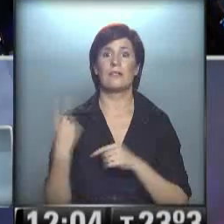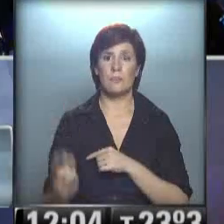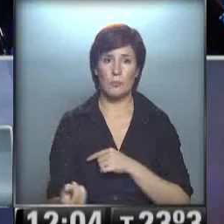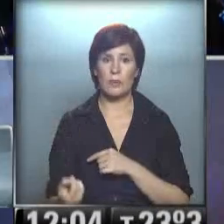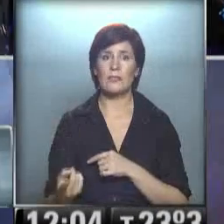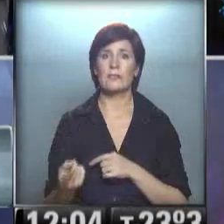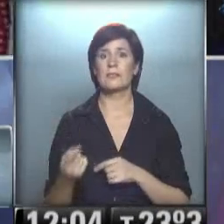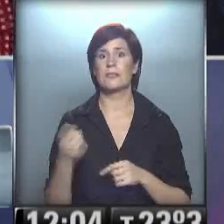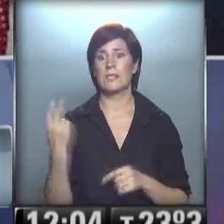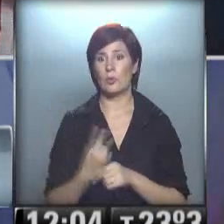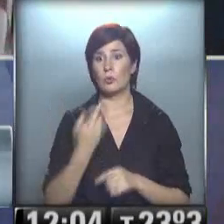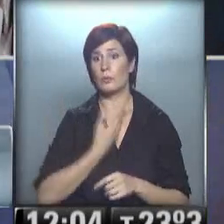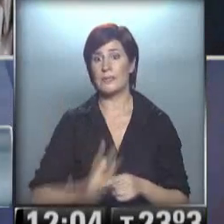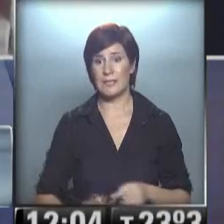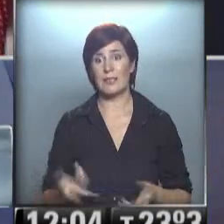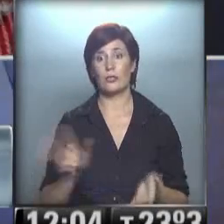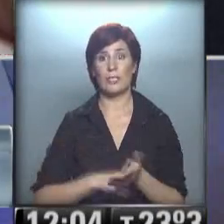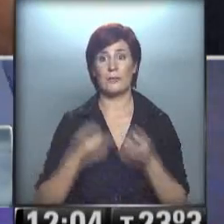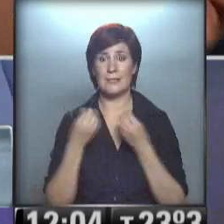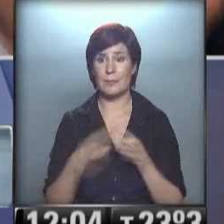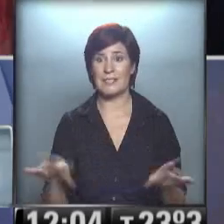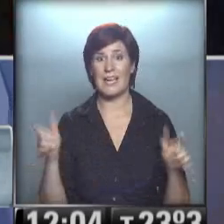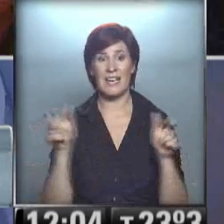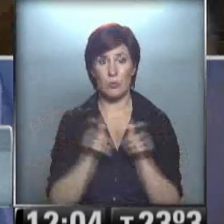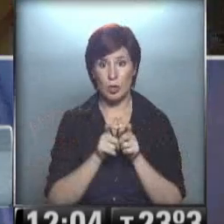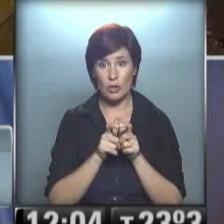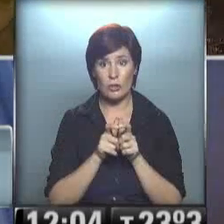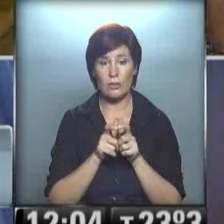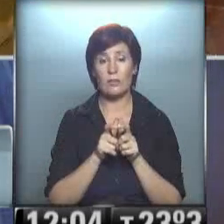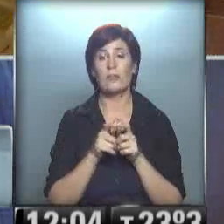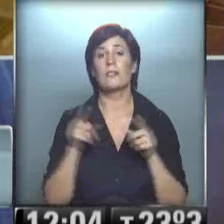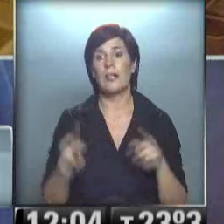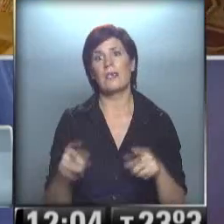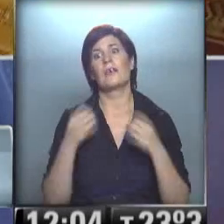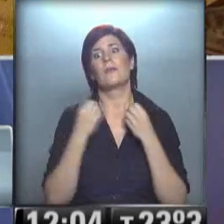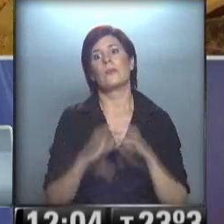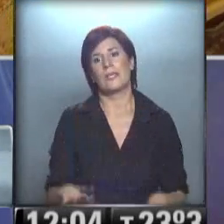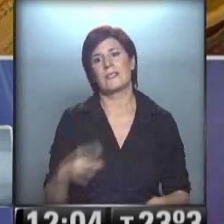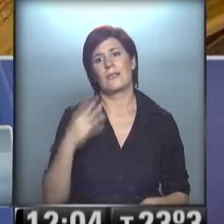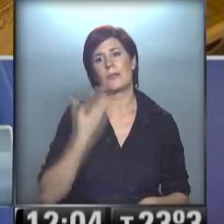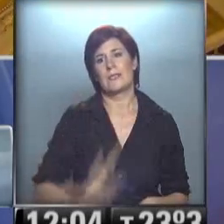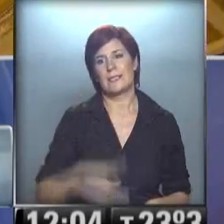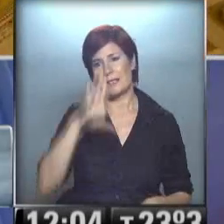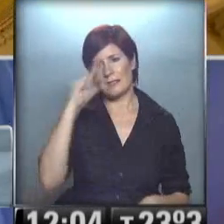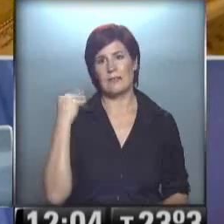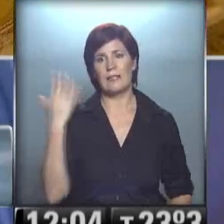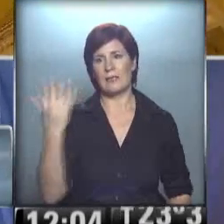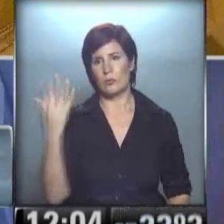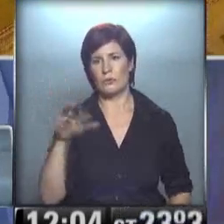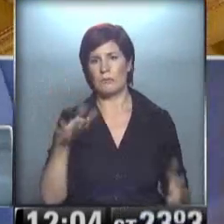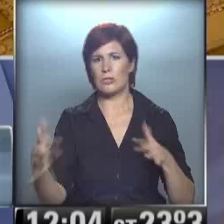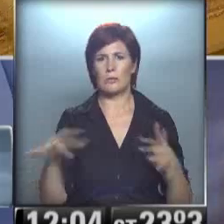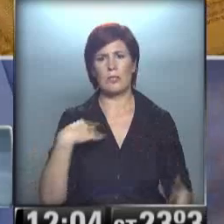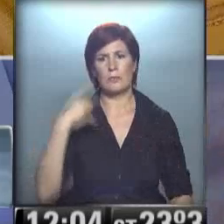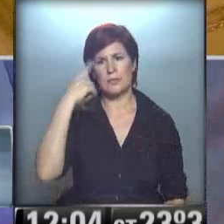sesión que entró a cuarto intermedio, como decía Fernando Fracchelli hace un rato, y recién ahí va a empezar el discurso de la presidenta. ¿Qué le calculamos? Una